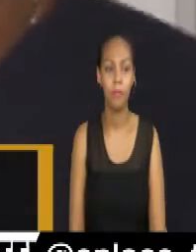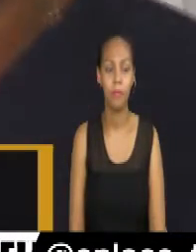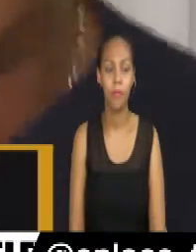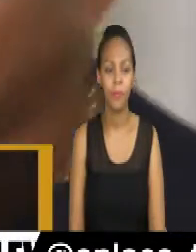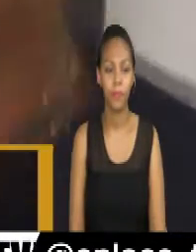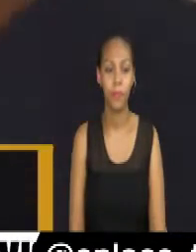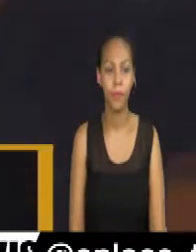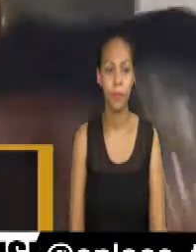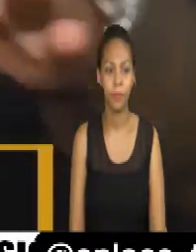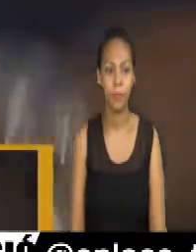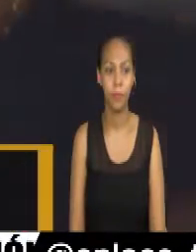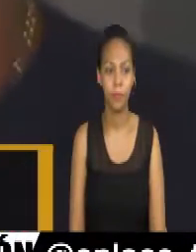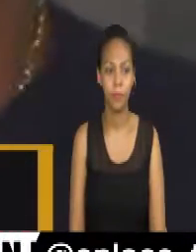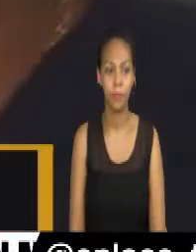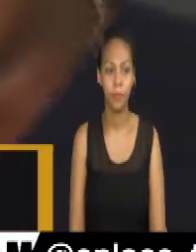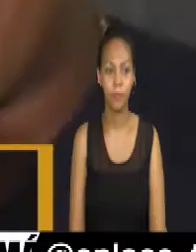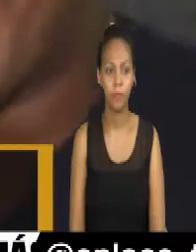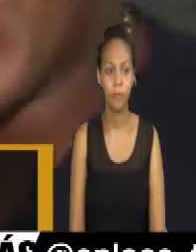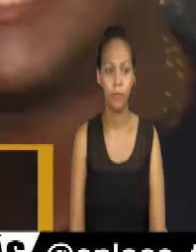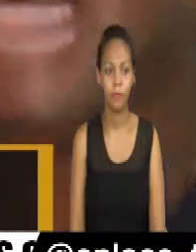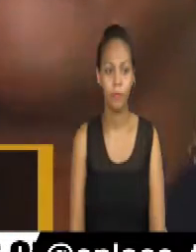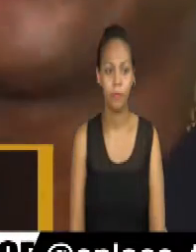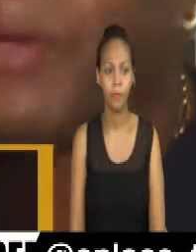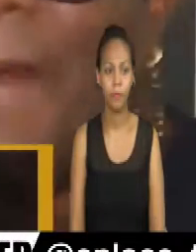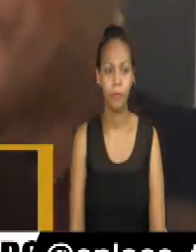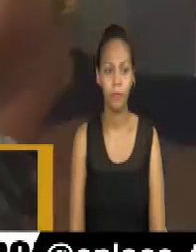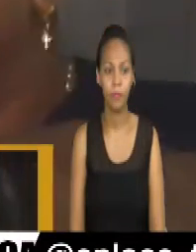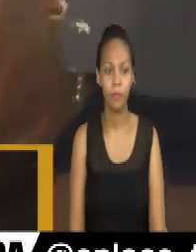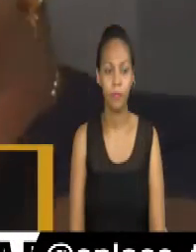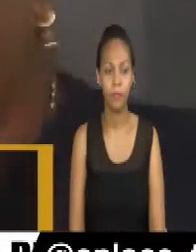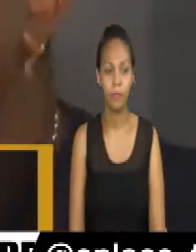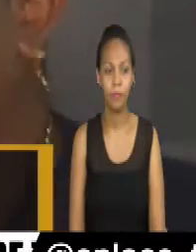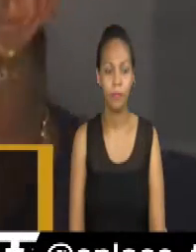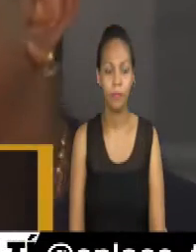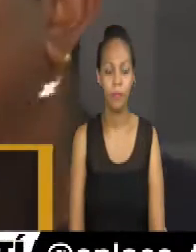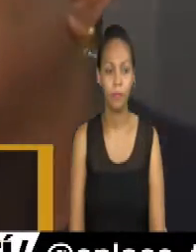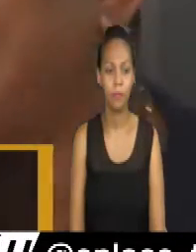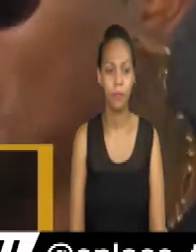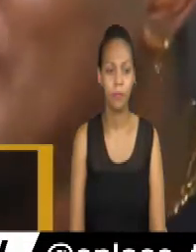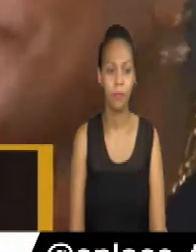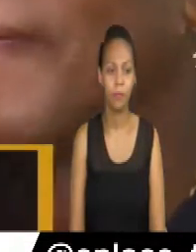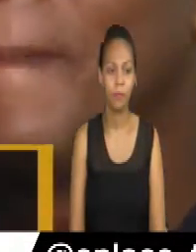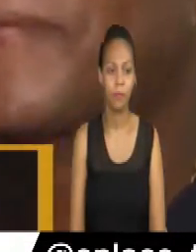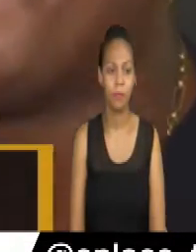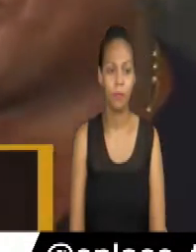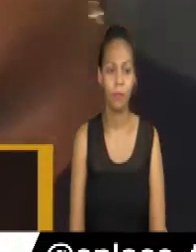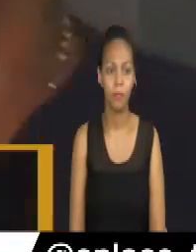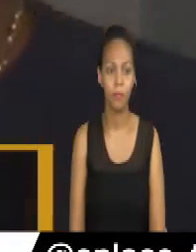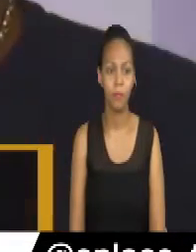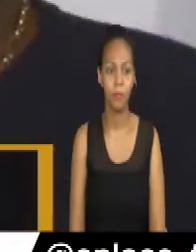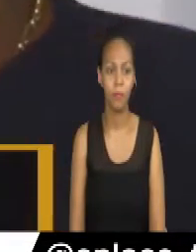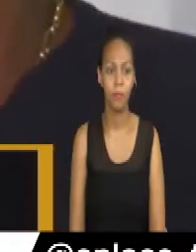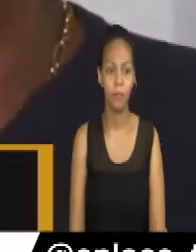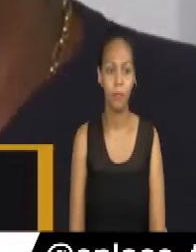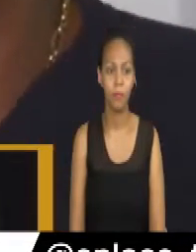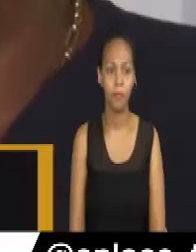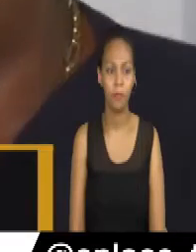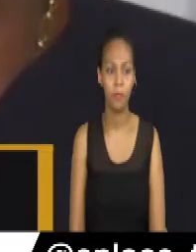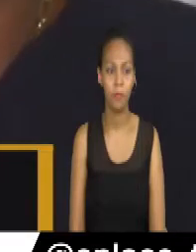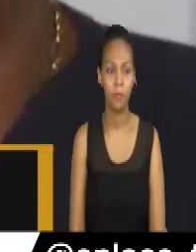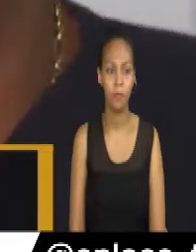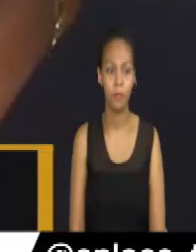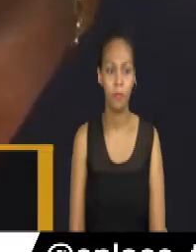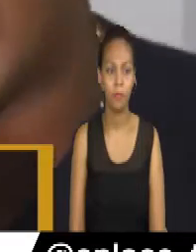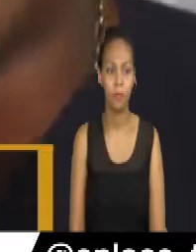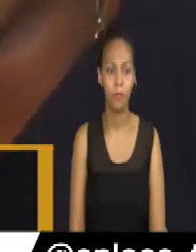cara de traviesa. Vamos a bailar, que voy es pa' esa. Es que esta noche tú serás mi presa. Hay mujeres que le gusta la moto, le gusta